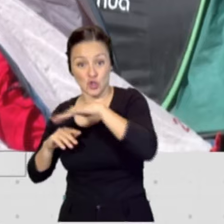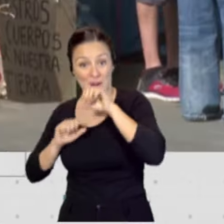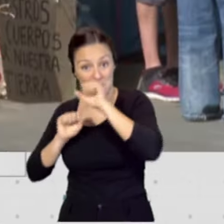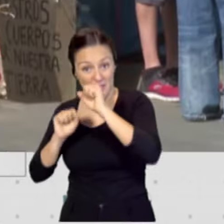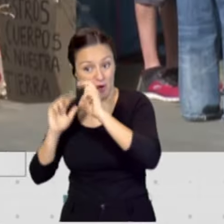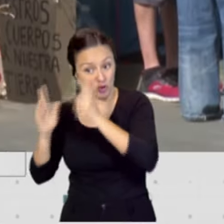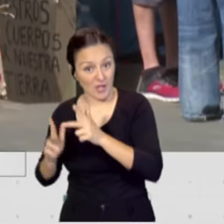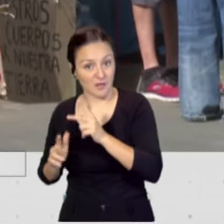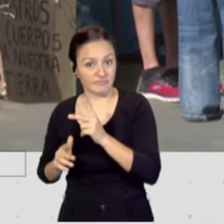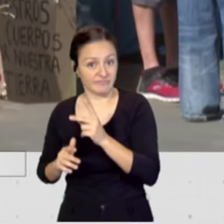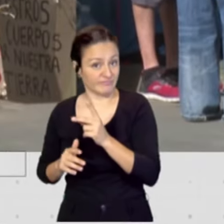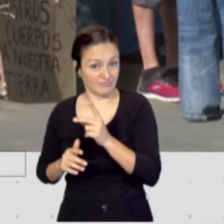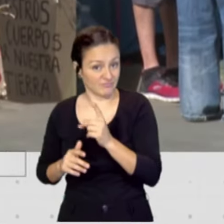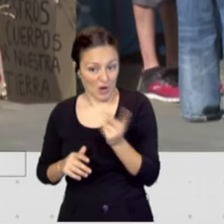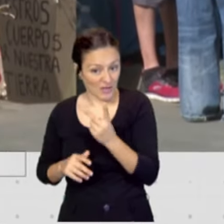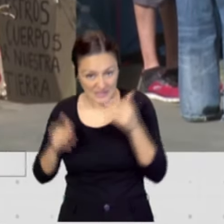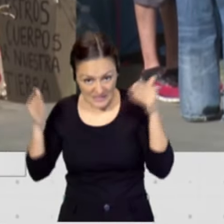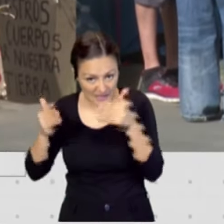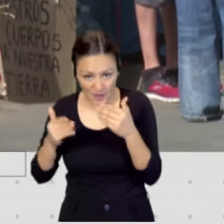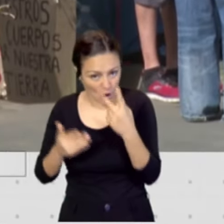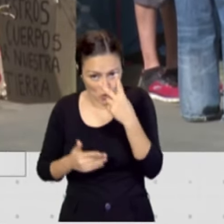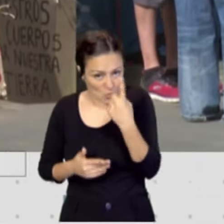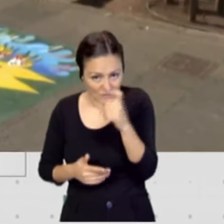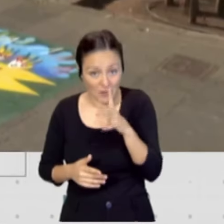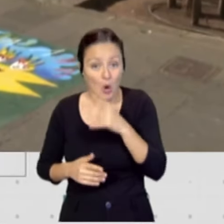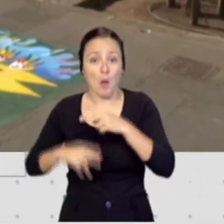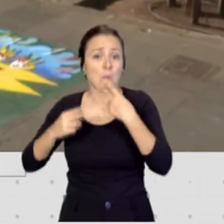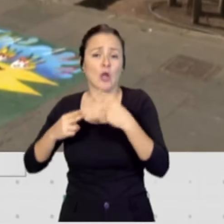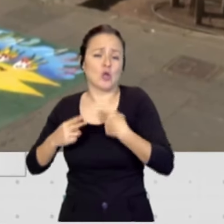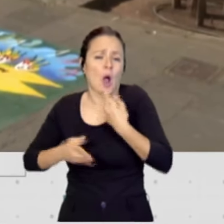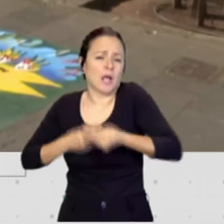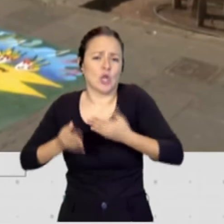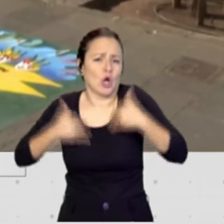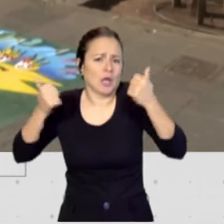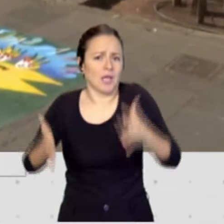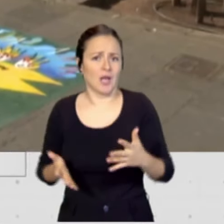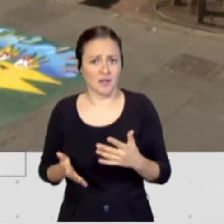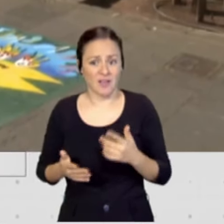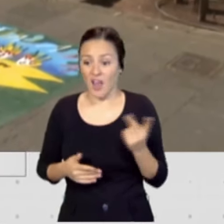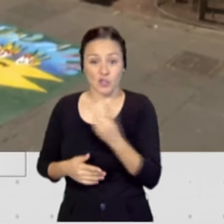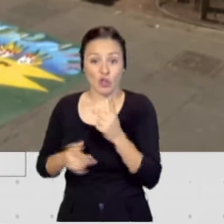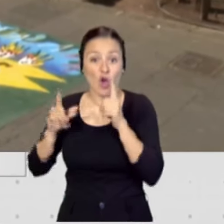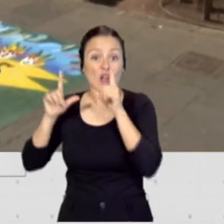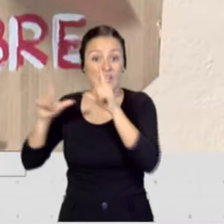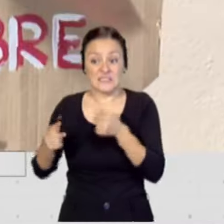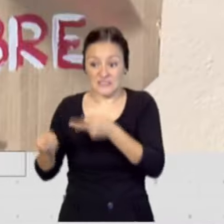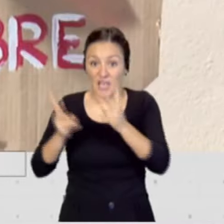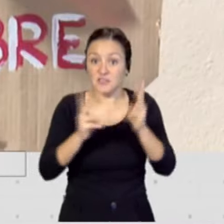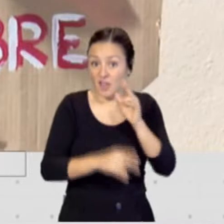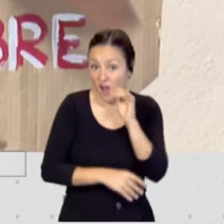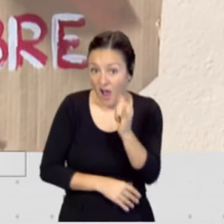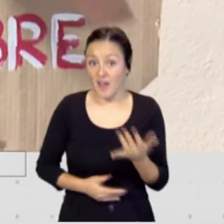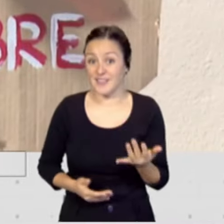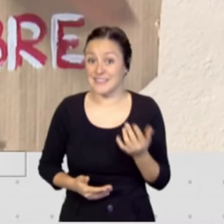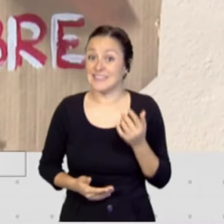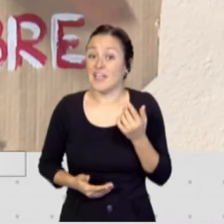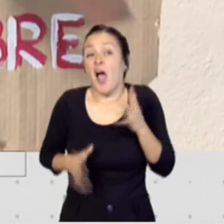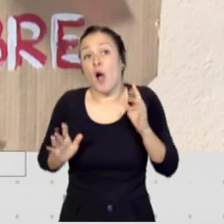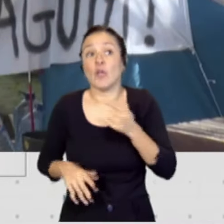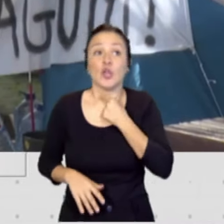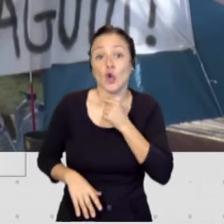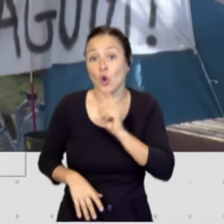la gana entonces cuna del alma y la tejita tienen licencia nos guste o no y ese a lo mejor fue el problema Por